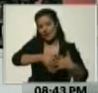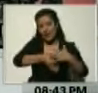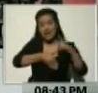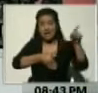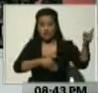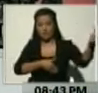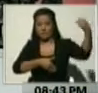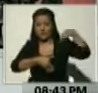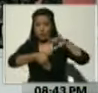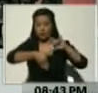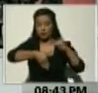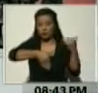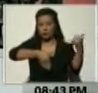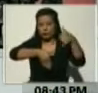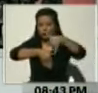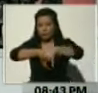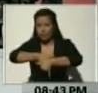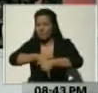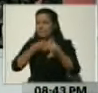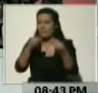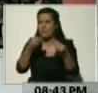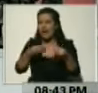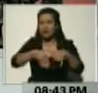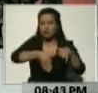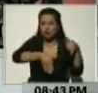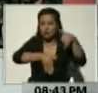Sudamérica a supervisar todo.